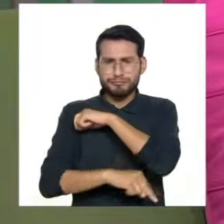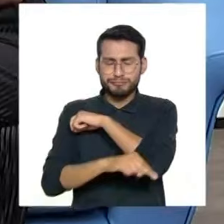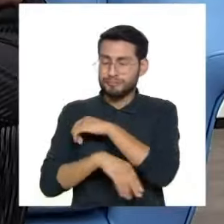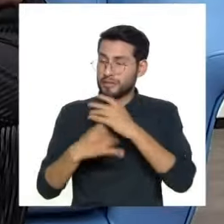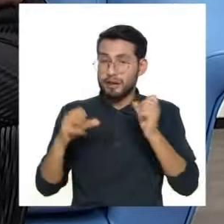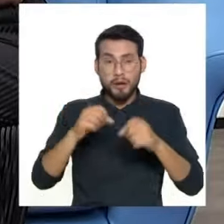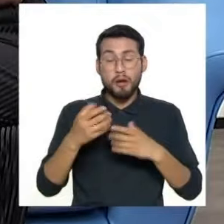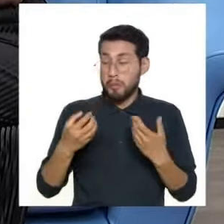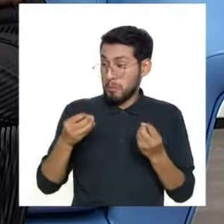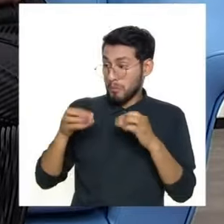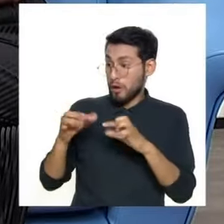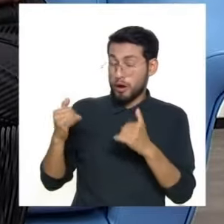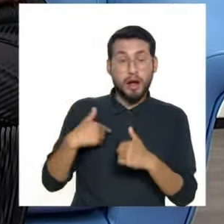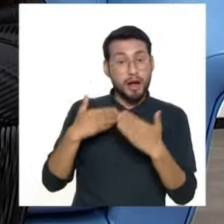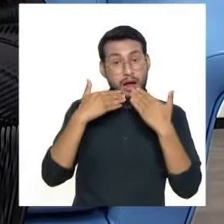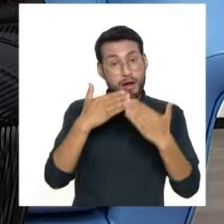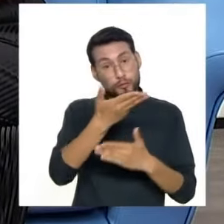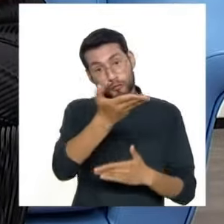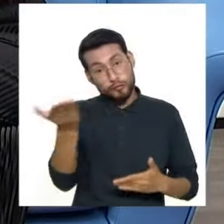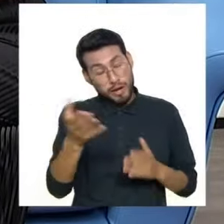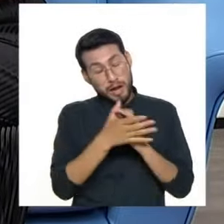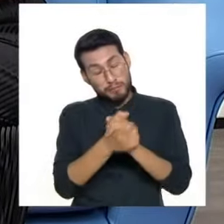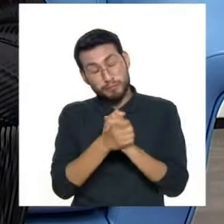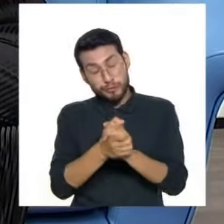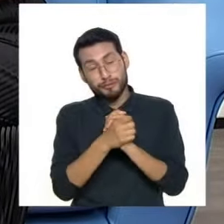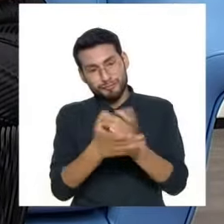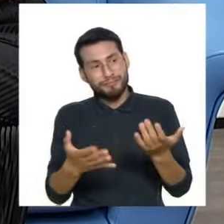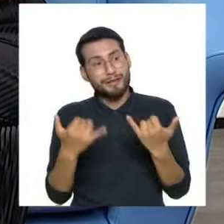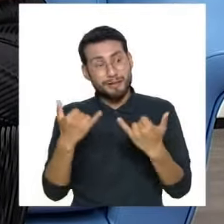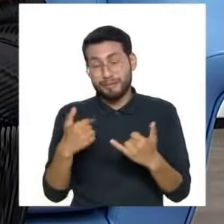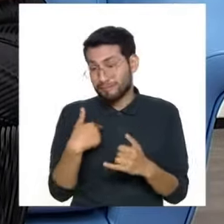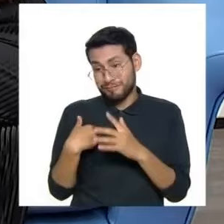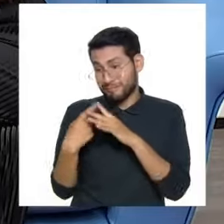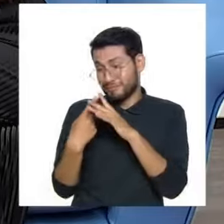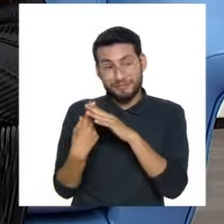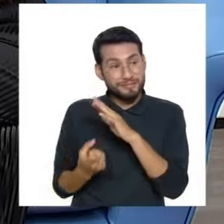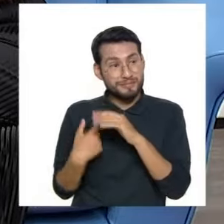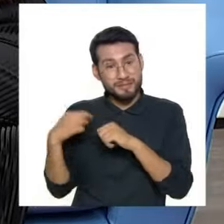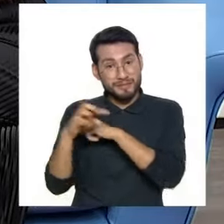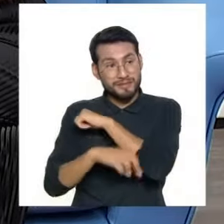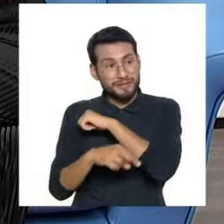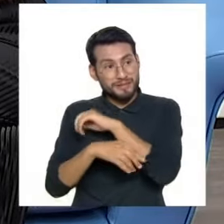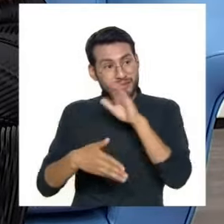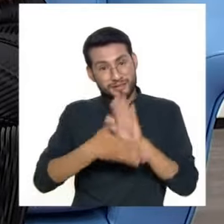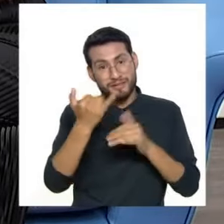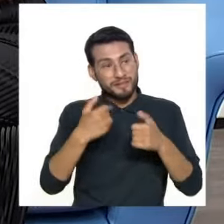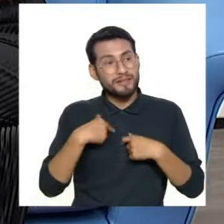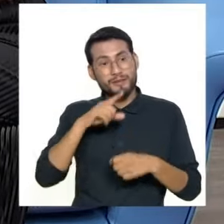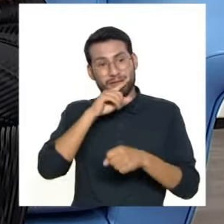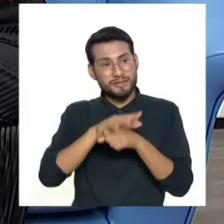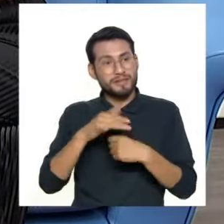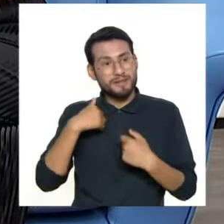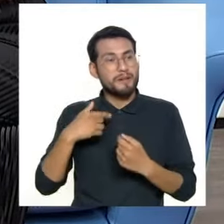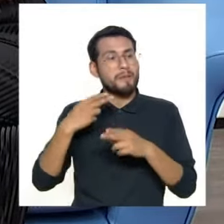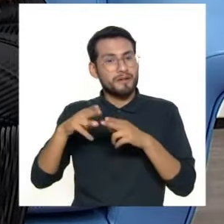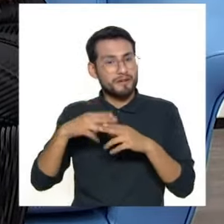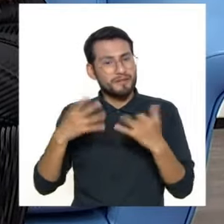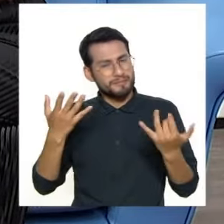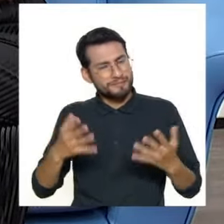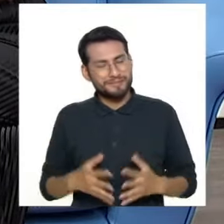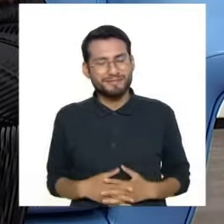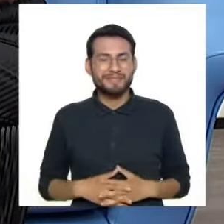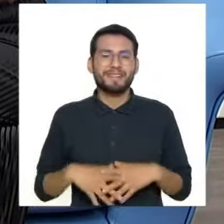también me permite la oportunidad de agradecerles a todos ustedes amigos voy a tener que ausentarme fuera del país y para cumplir algunos compromisos pendientes Y